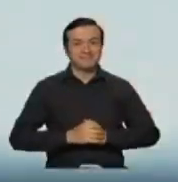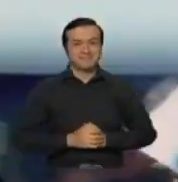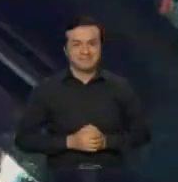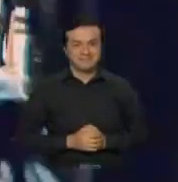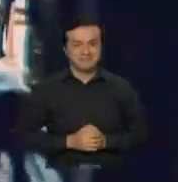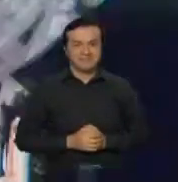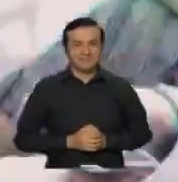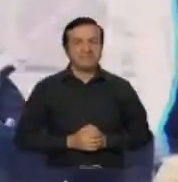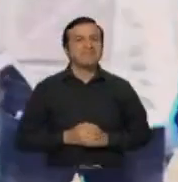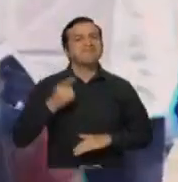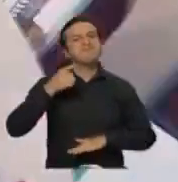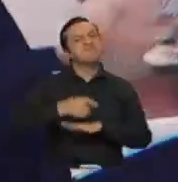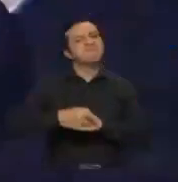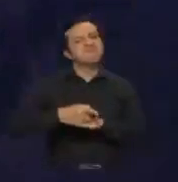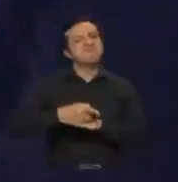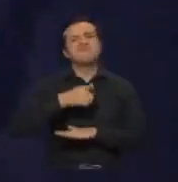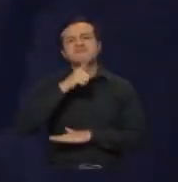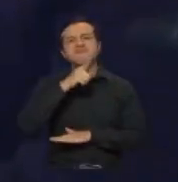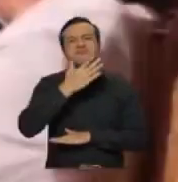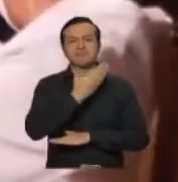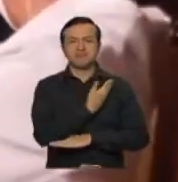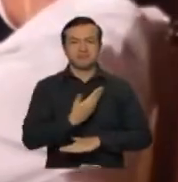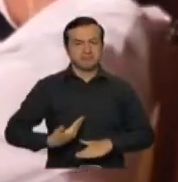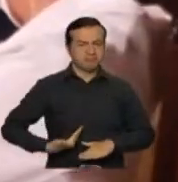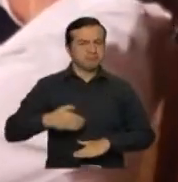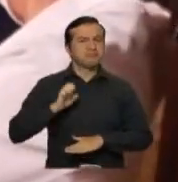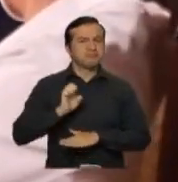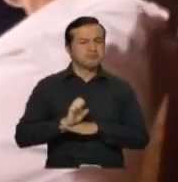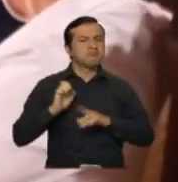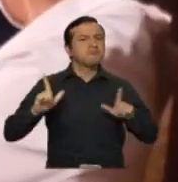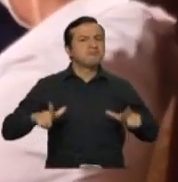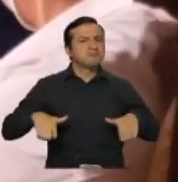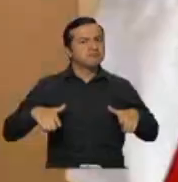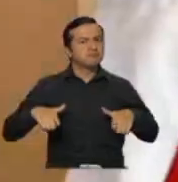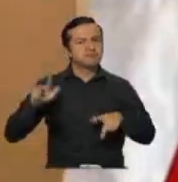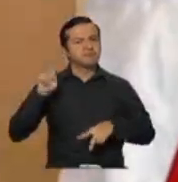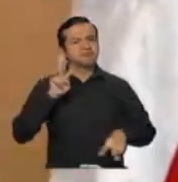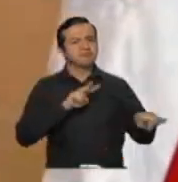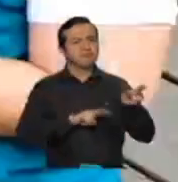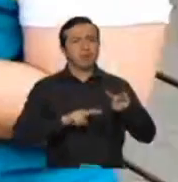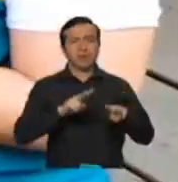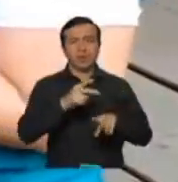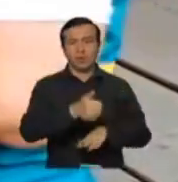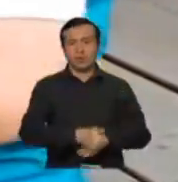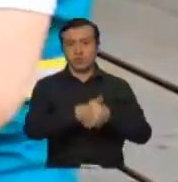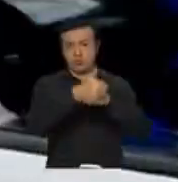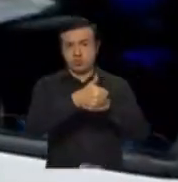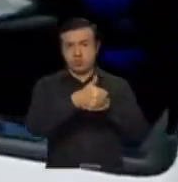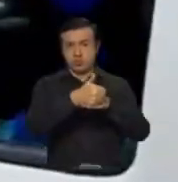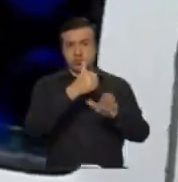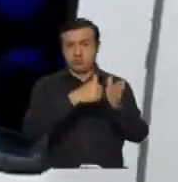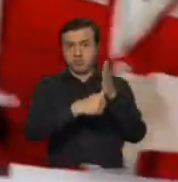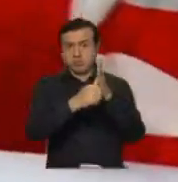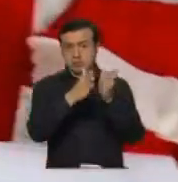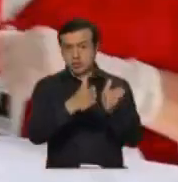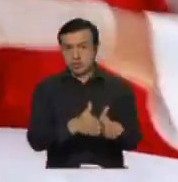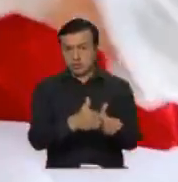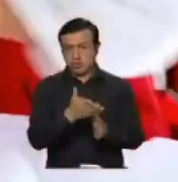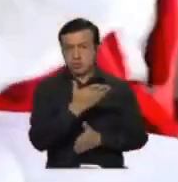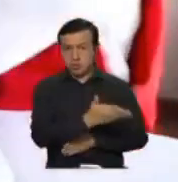Bajo las instrucciones y el seguimiento del presidente de la República, Lenín Moreno, funcionarios y autoridades de las distintas carteras de